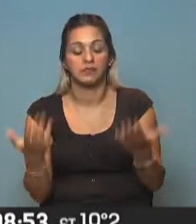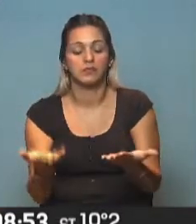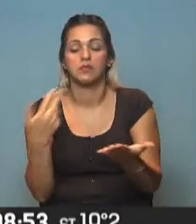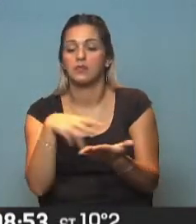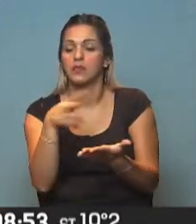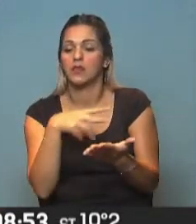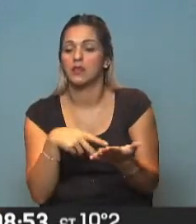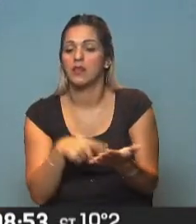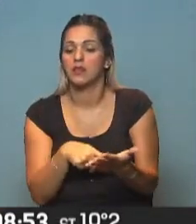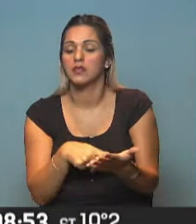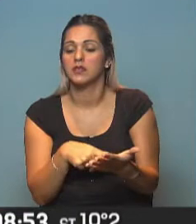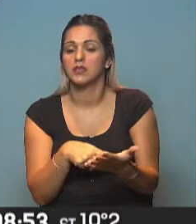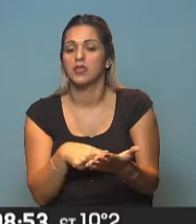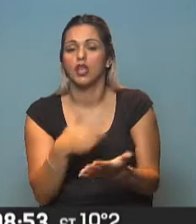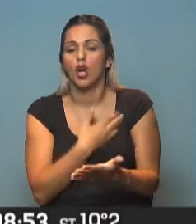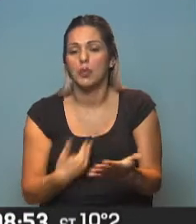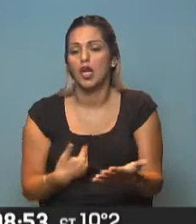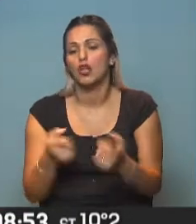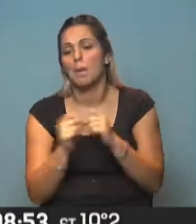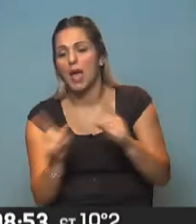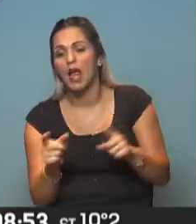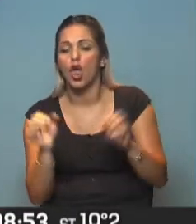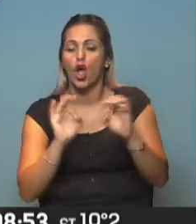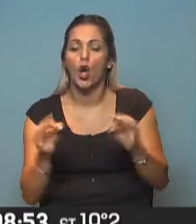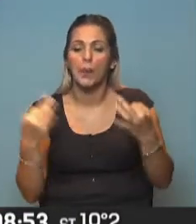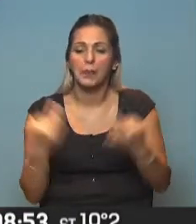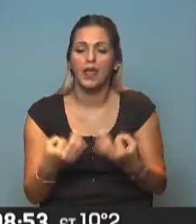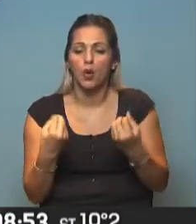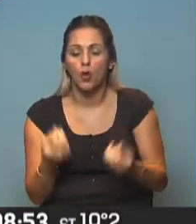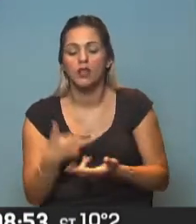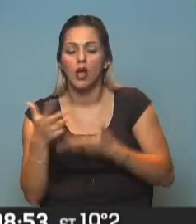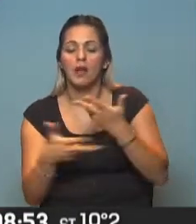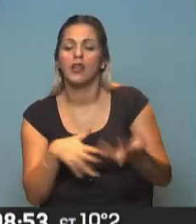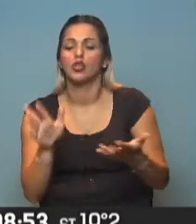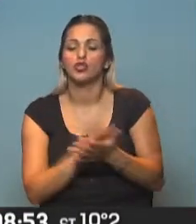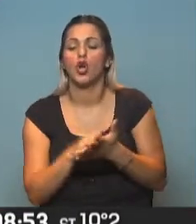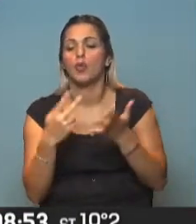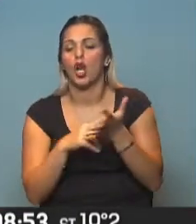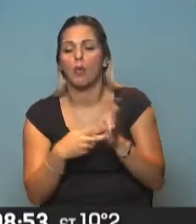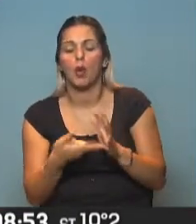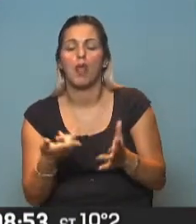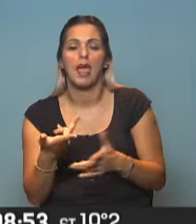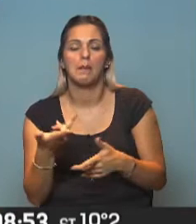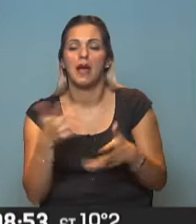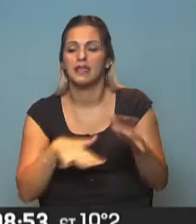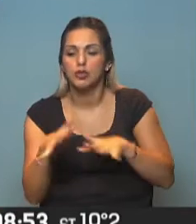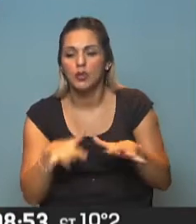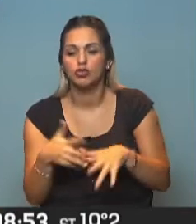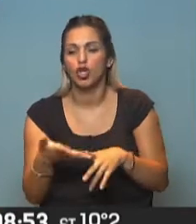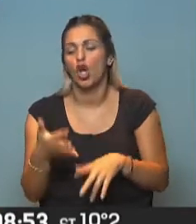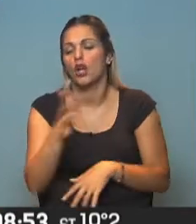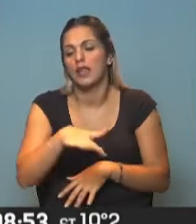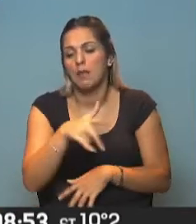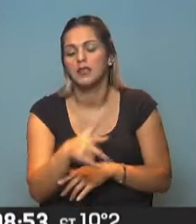el papel pues el gobierno mal o bien atacando los problemas que necesita solución la población desde las necesidades de